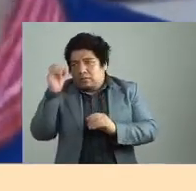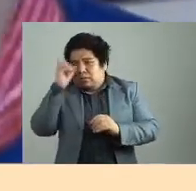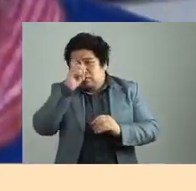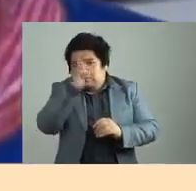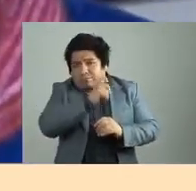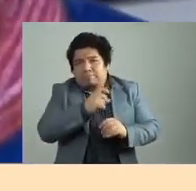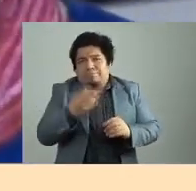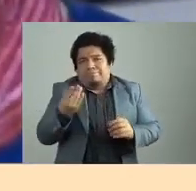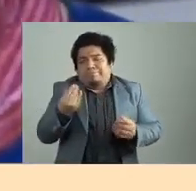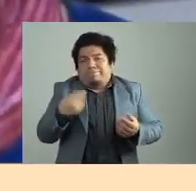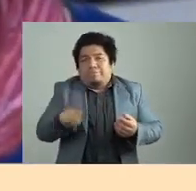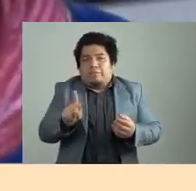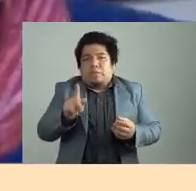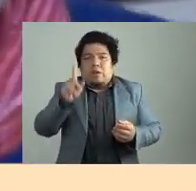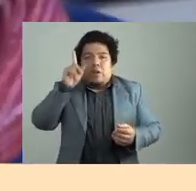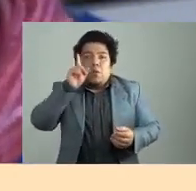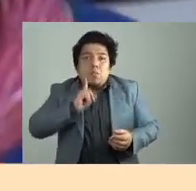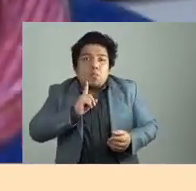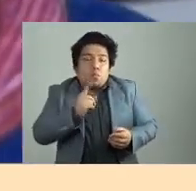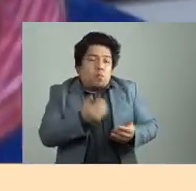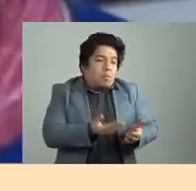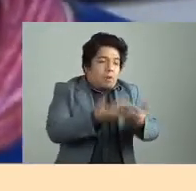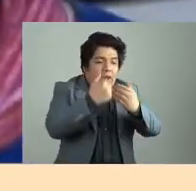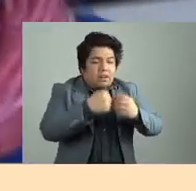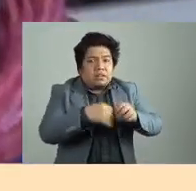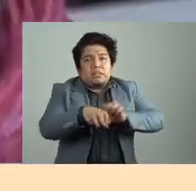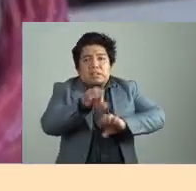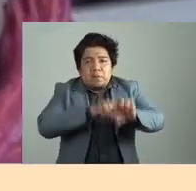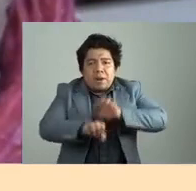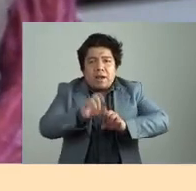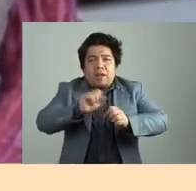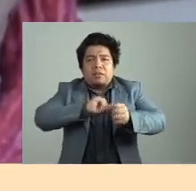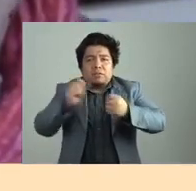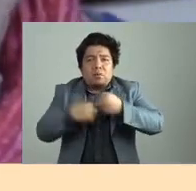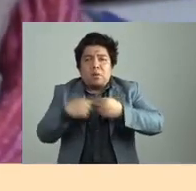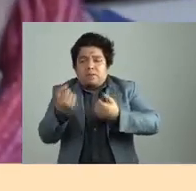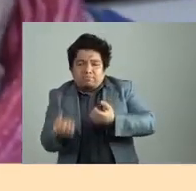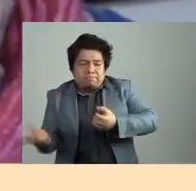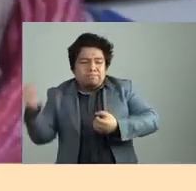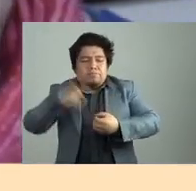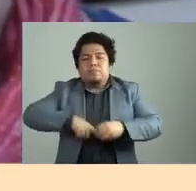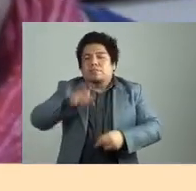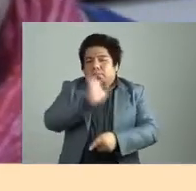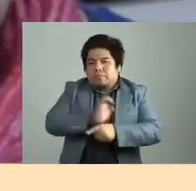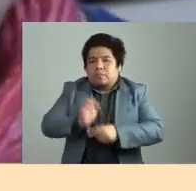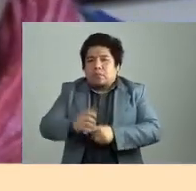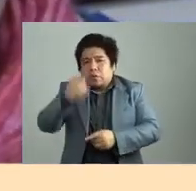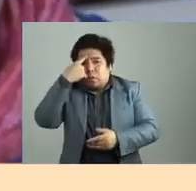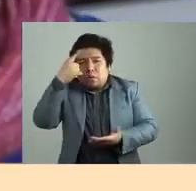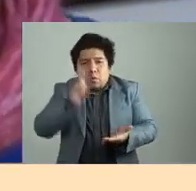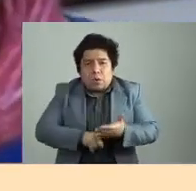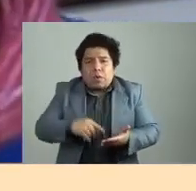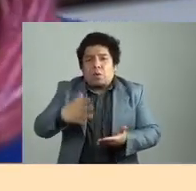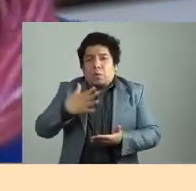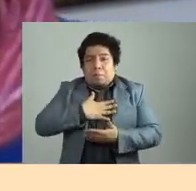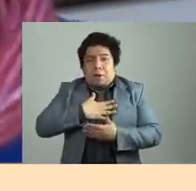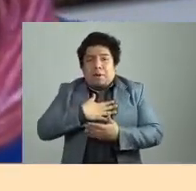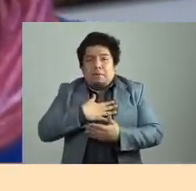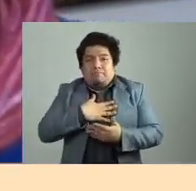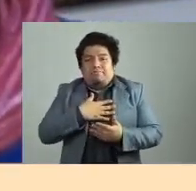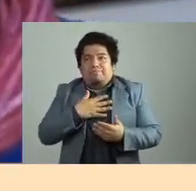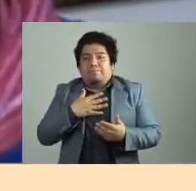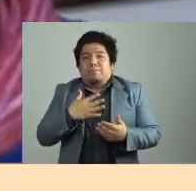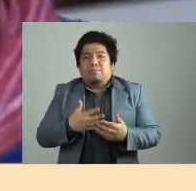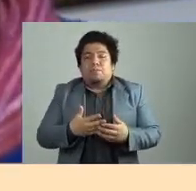son más empleadas son más involucradas entonces yo creo que no